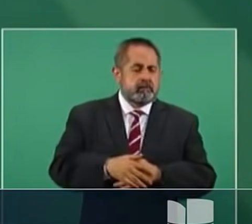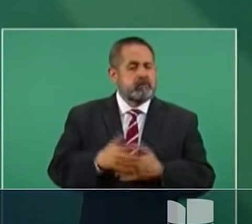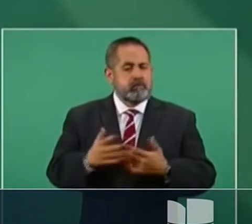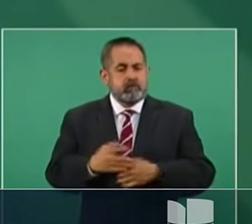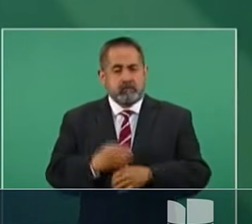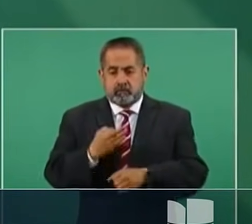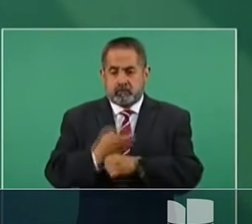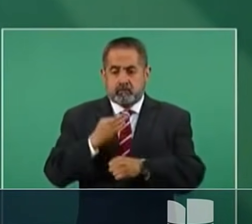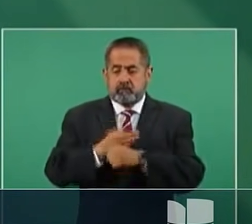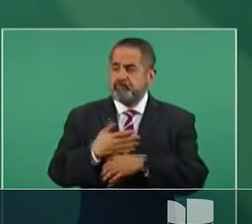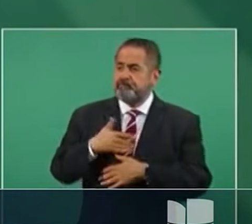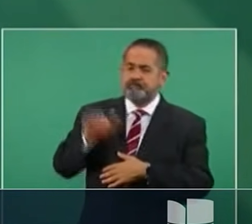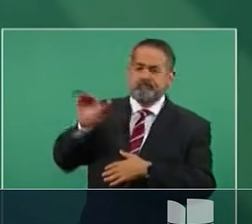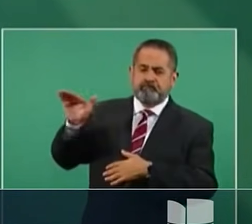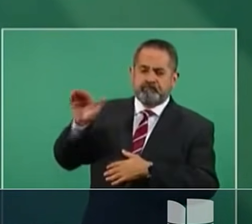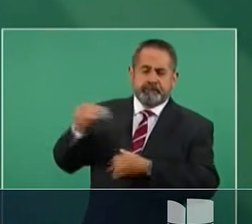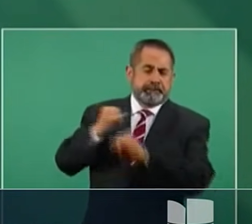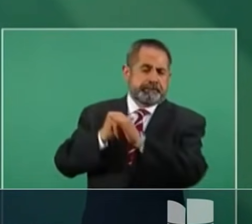empresa internacional